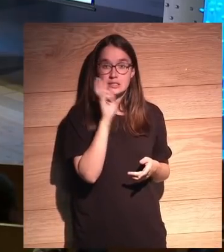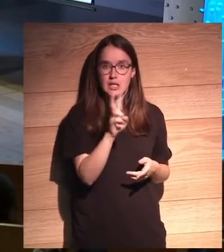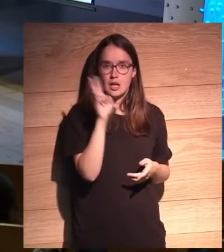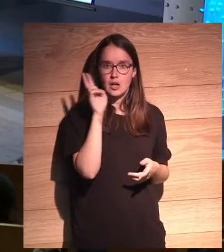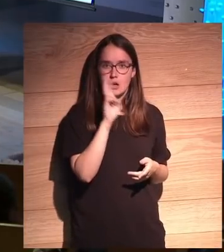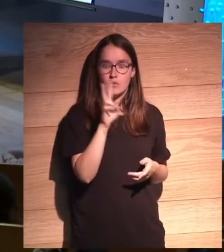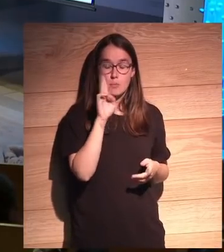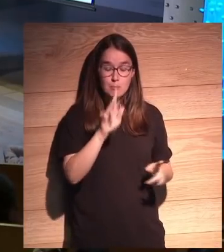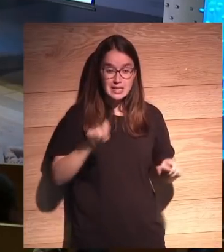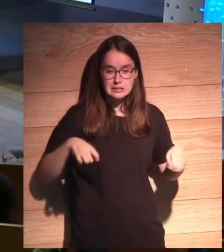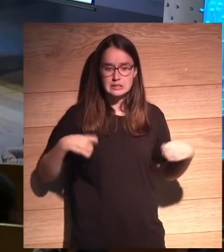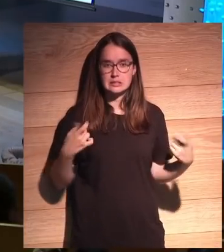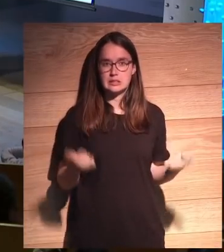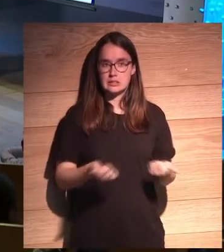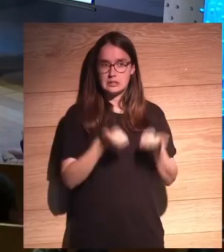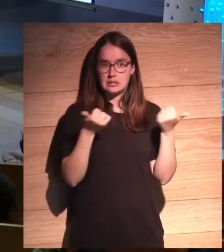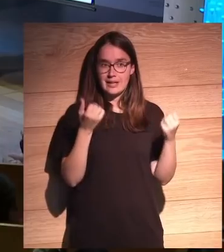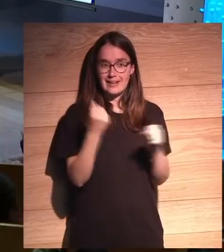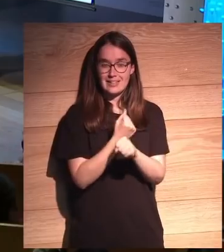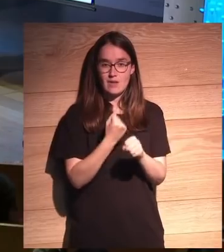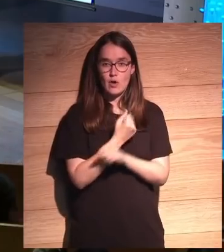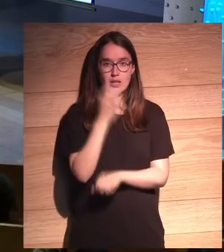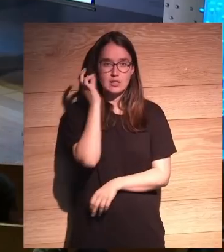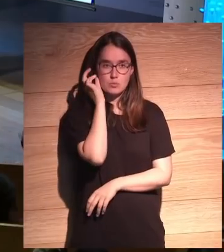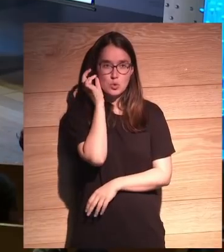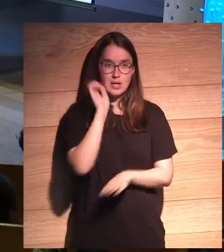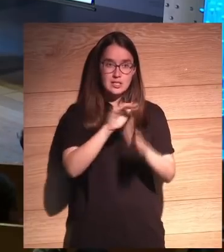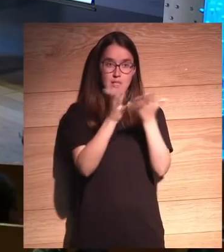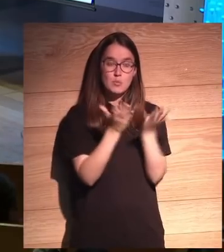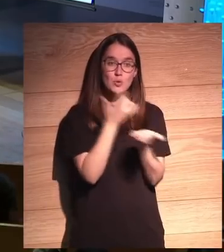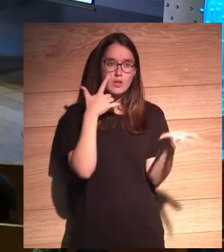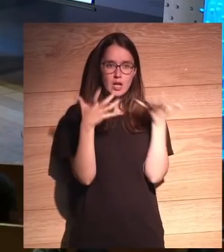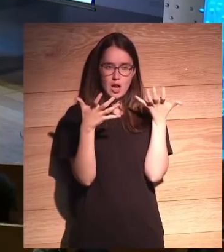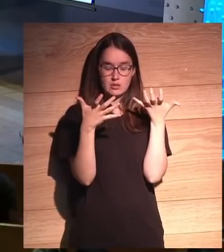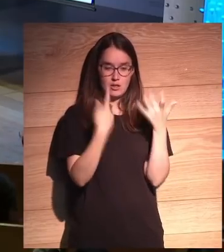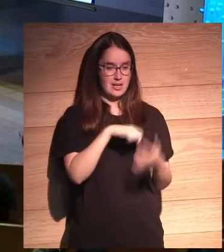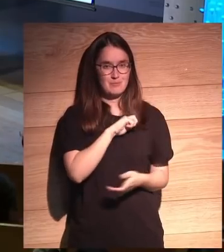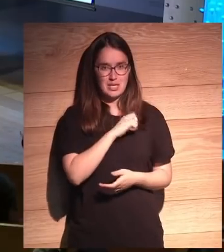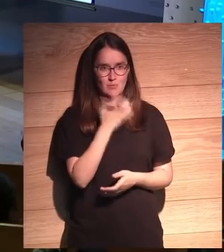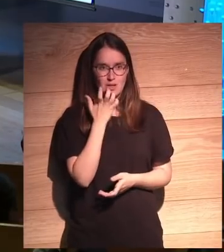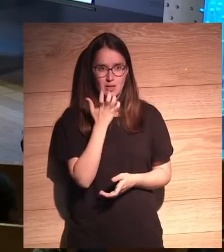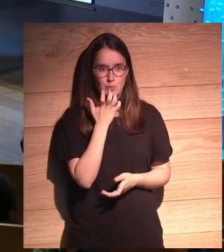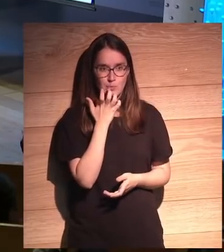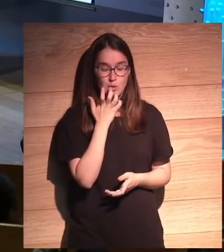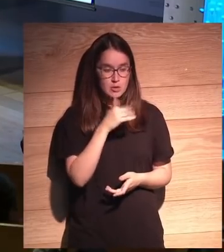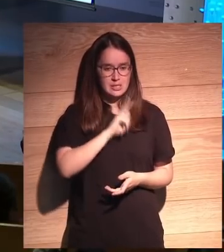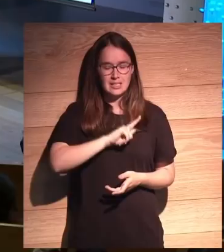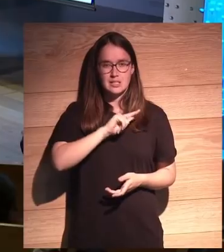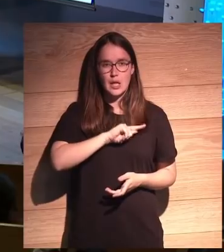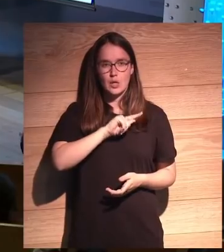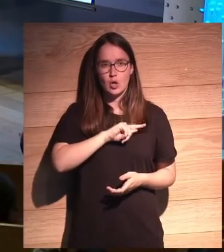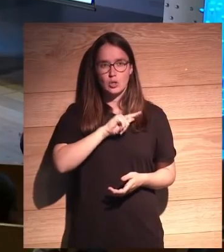con mucha mayor naturalidad el trabajo de las mujeres en el mundo del arte, que en España, por ejemplo, donde da la